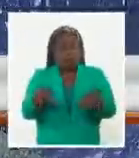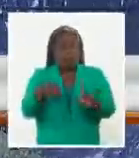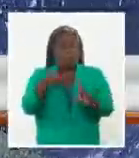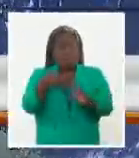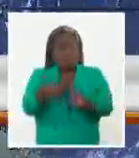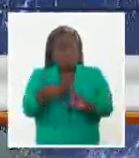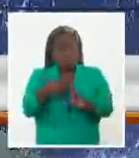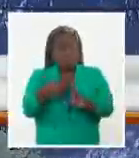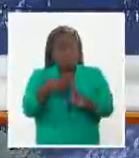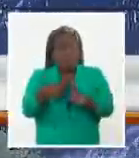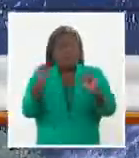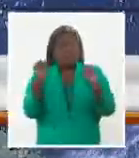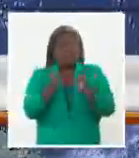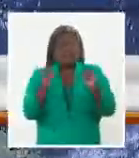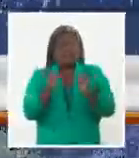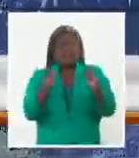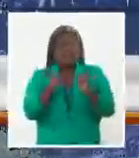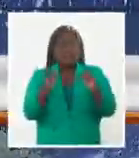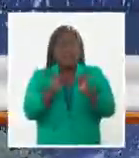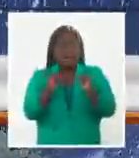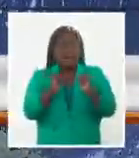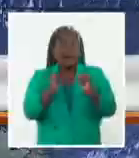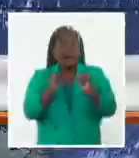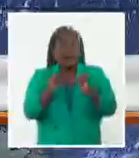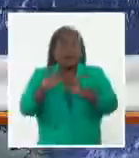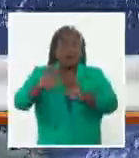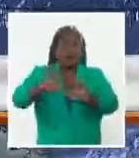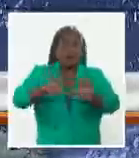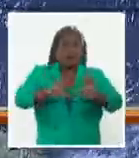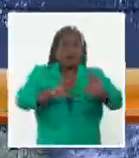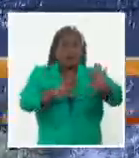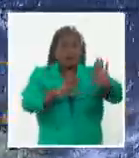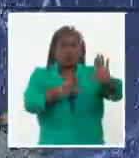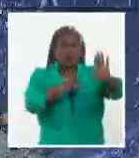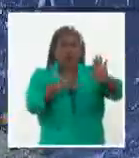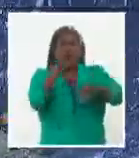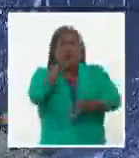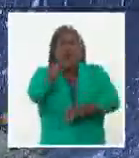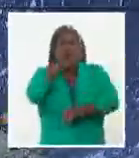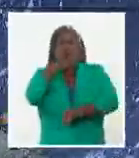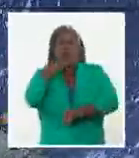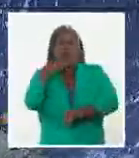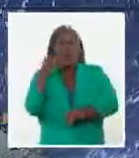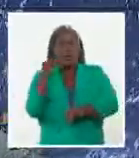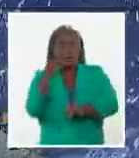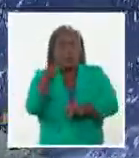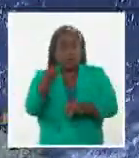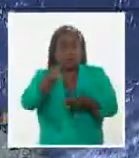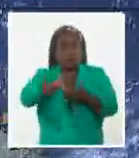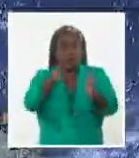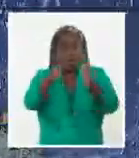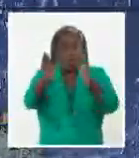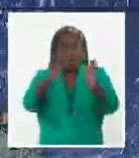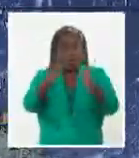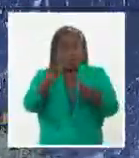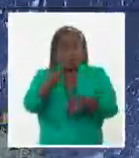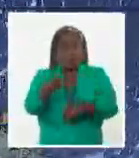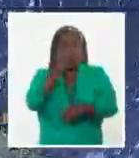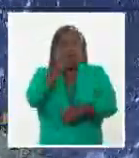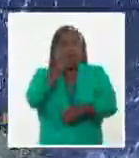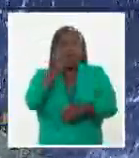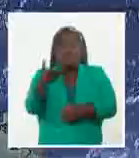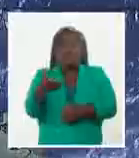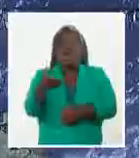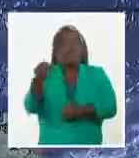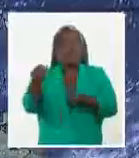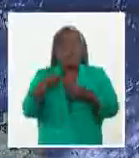la presencia de un frente frío que se ha quedado con muy lento movimiento y casi estacionario sobre la región central, lo que también incentiva las